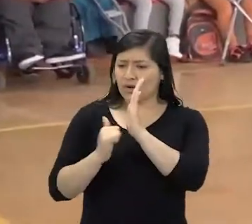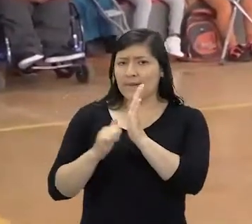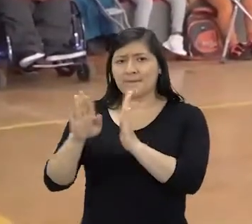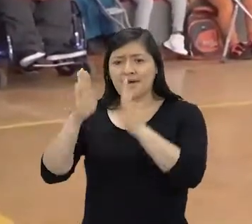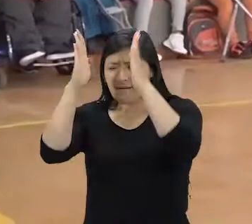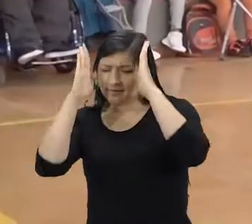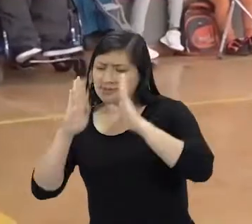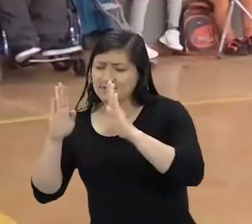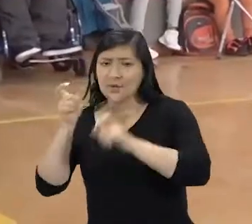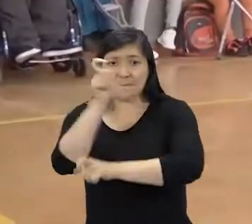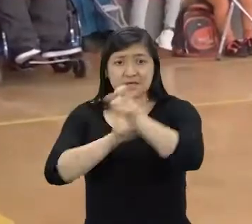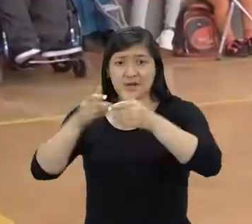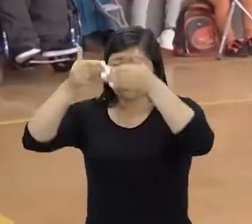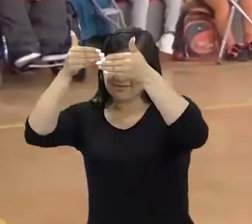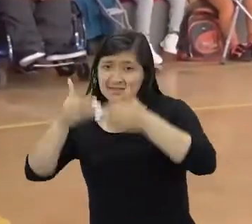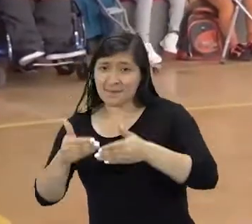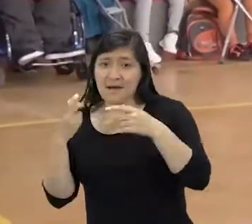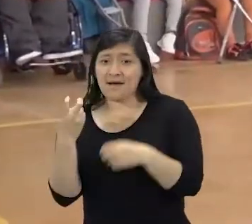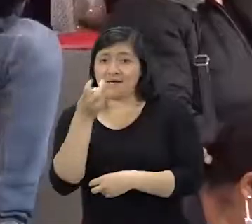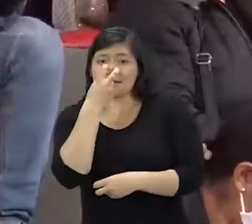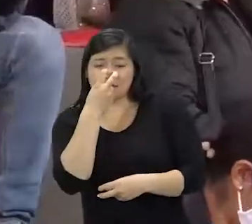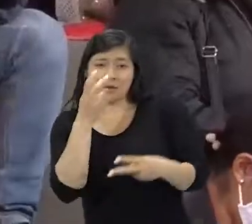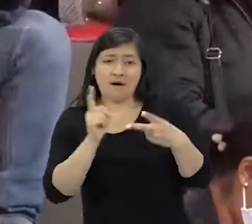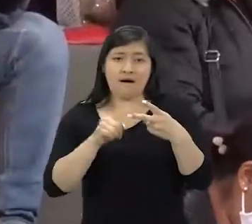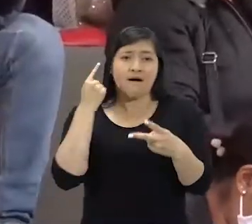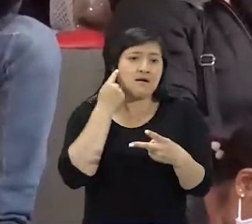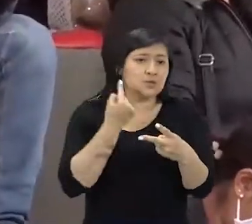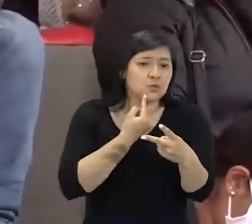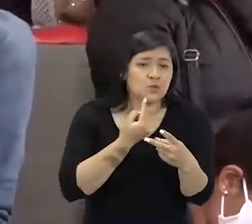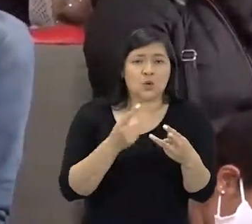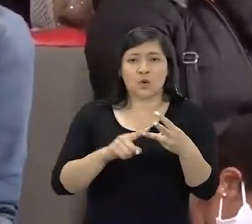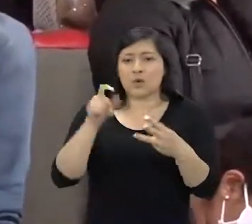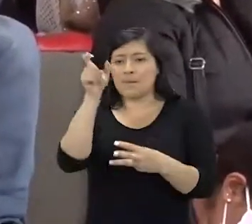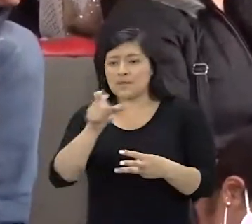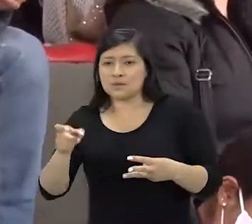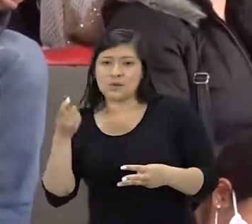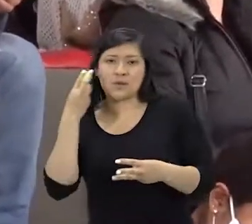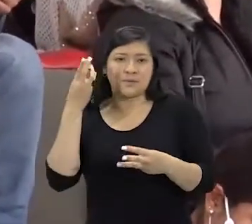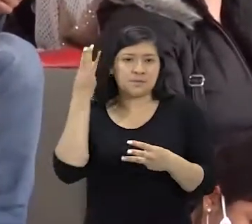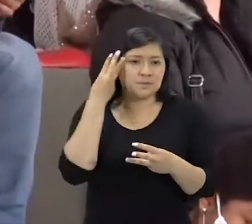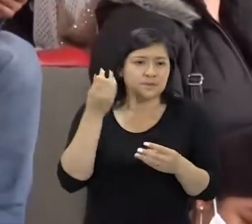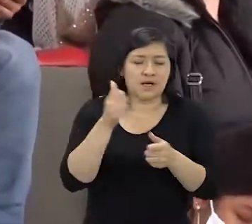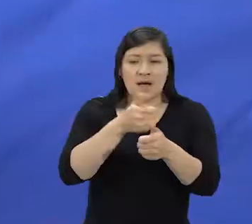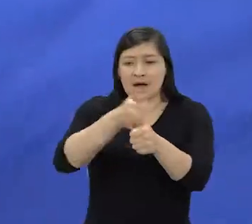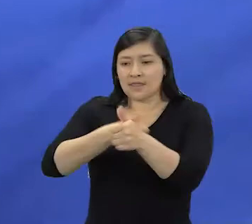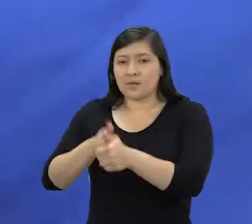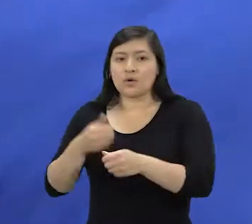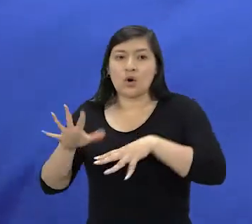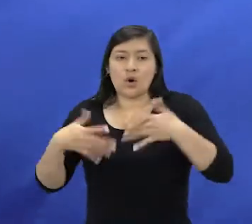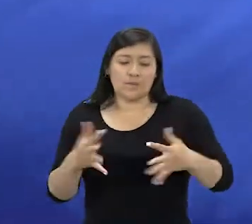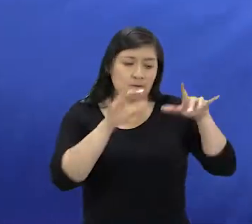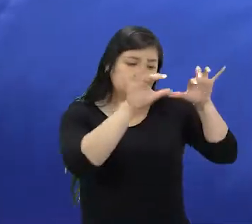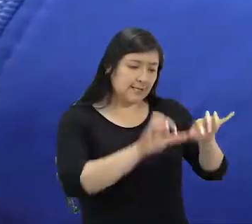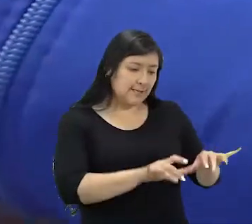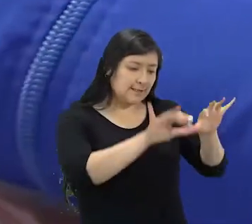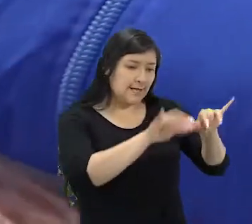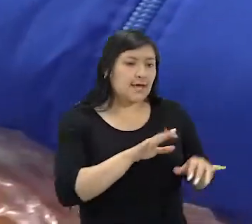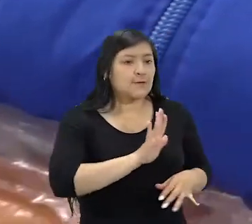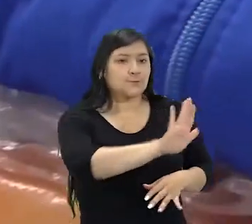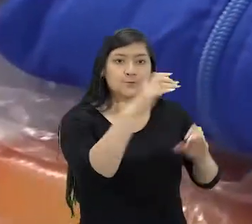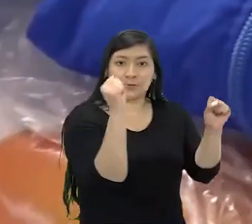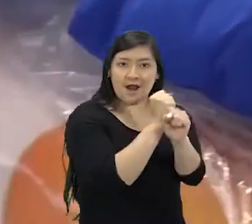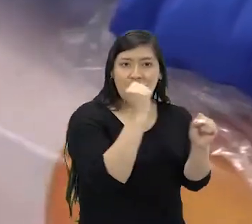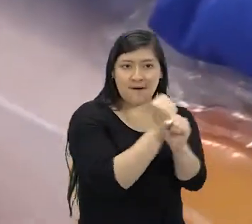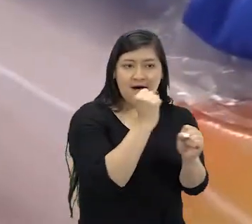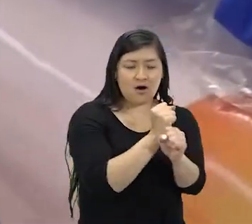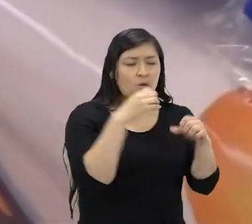programa de atención a discapacidad visual severa auditiva. Hoy se tuvo a través de la Secretaría y el trabajo